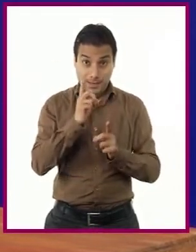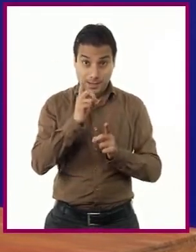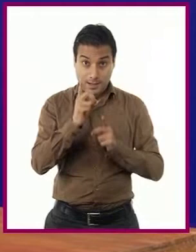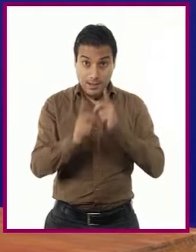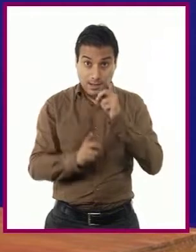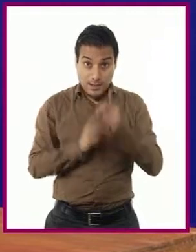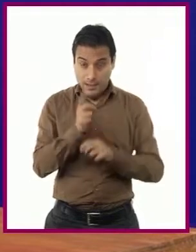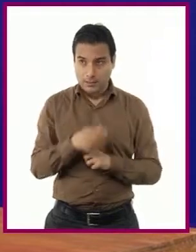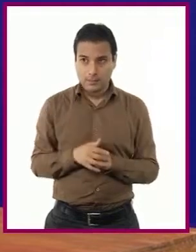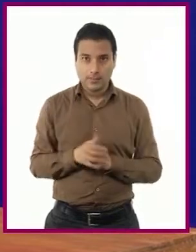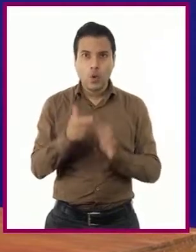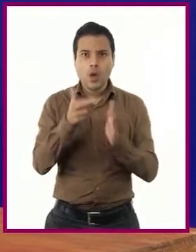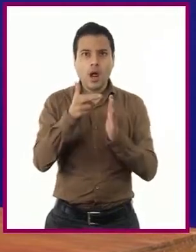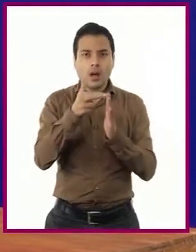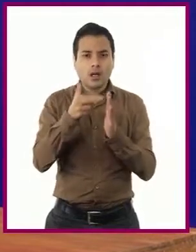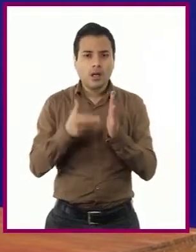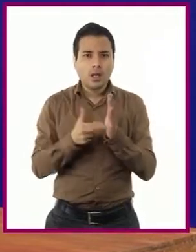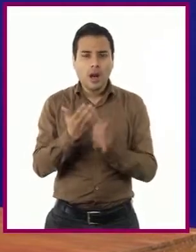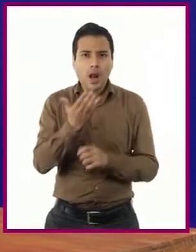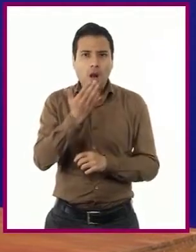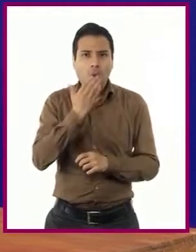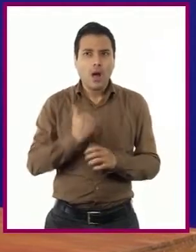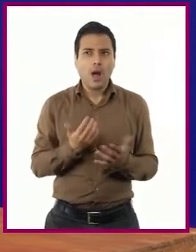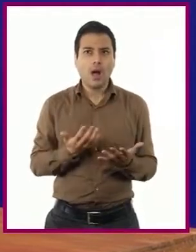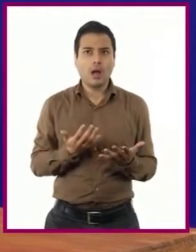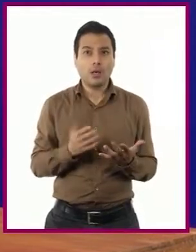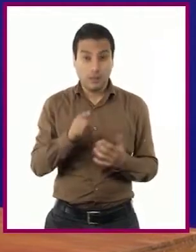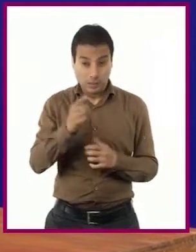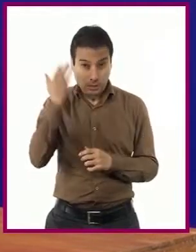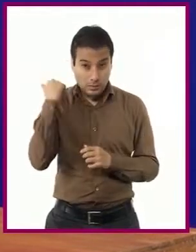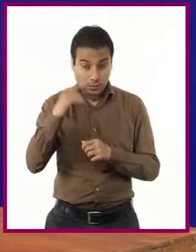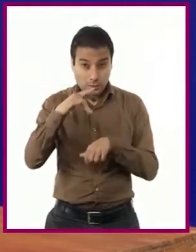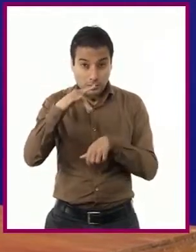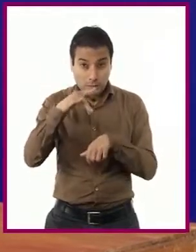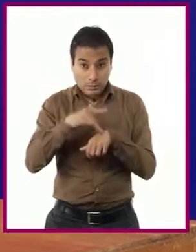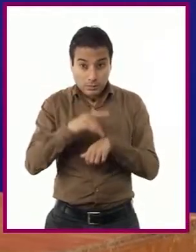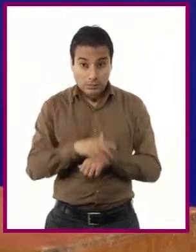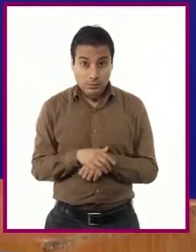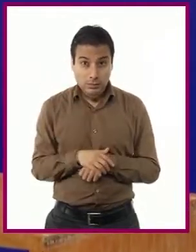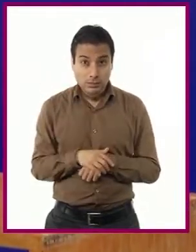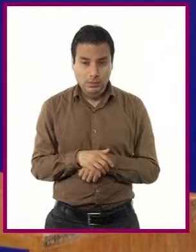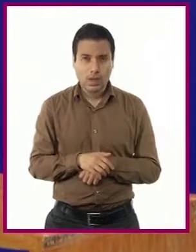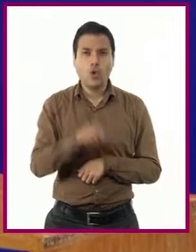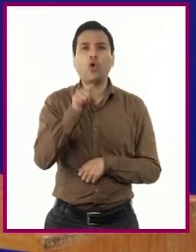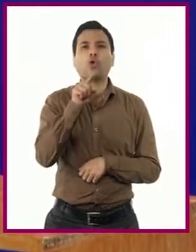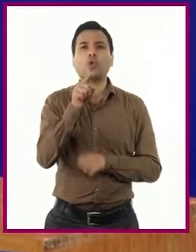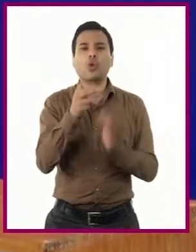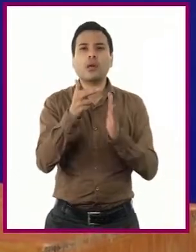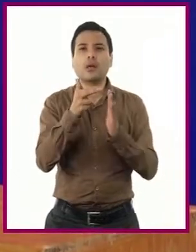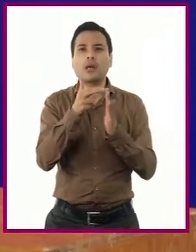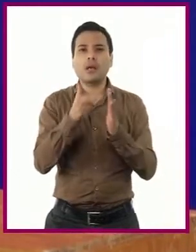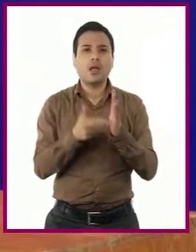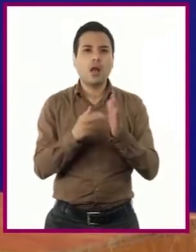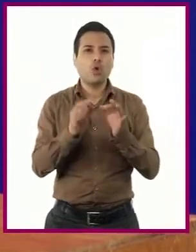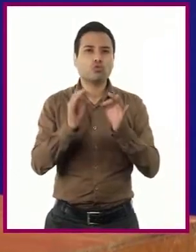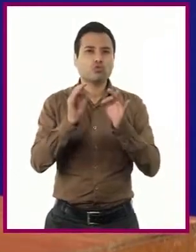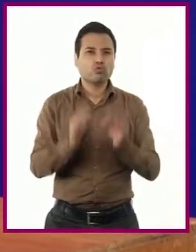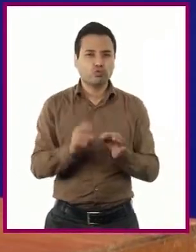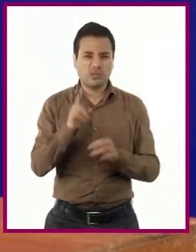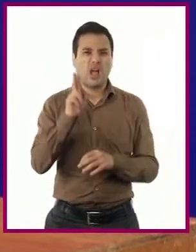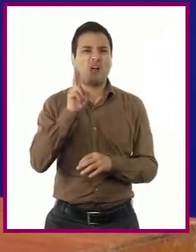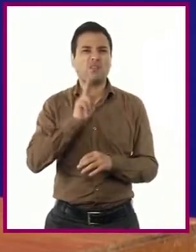un reglamento y tampoco se expusieron las reglas del juego? ¿Quisieron consultar el reglamento oficial de la actividad